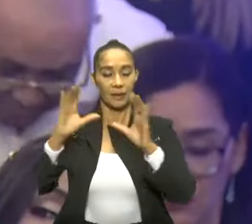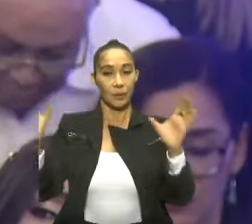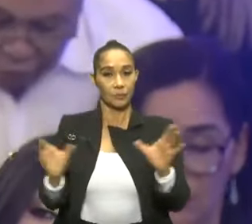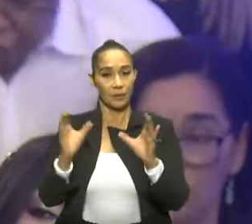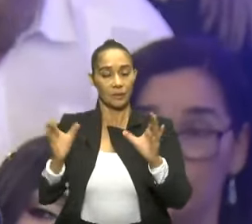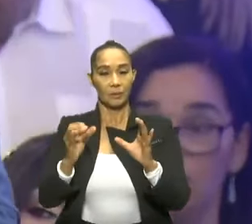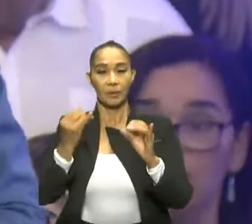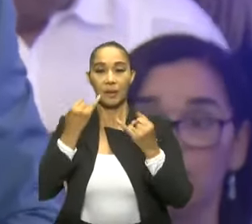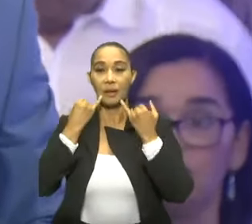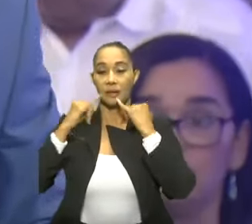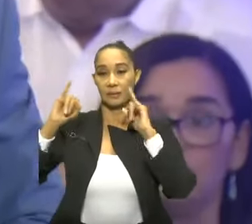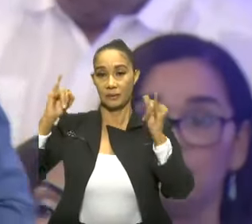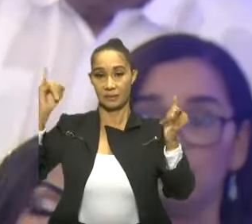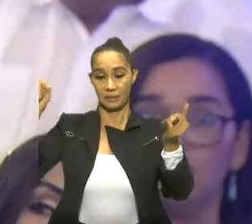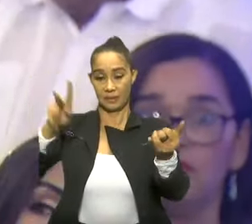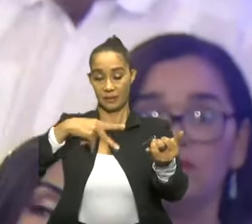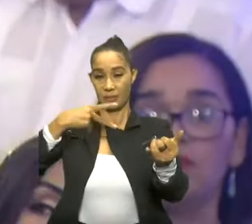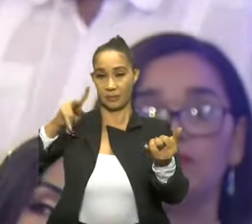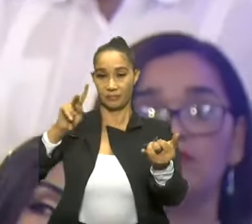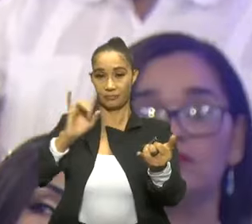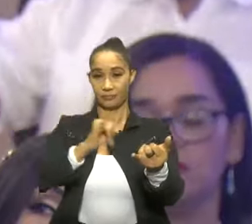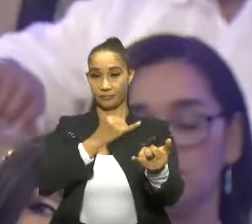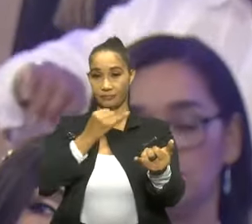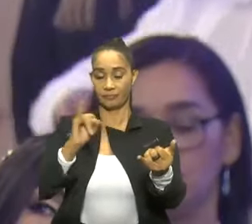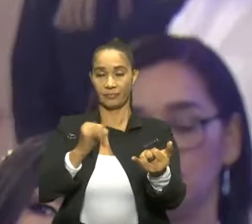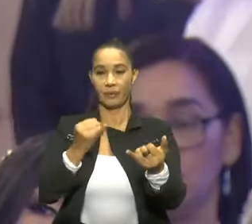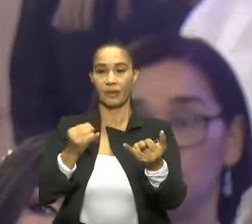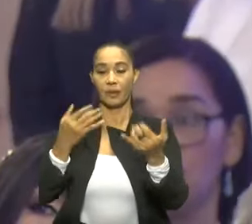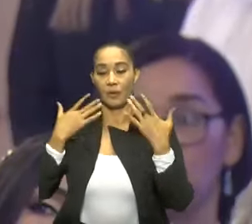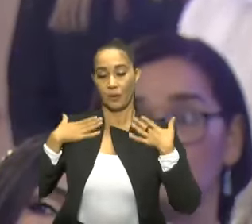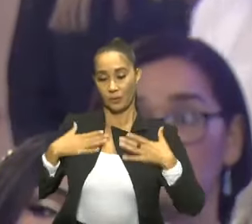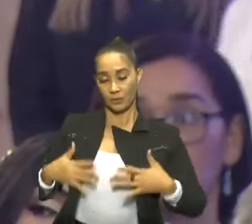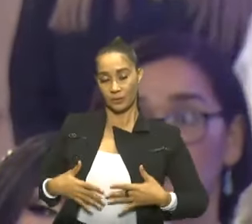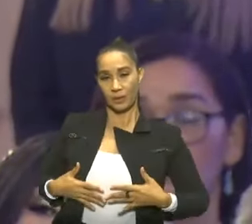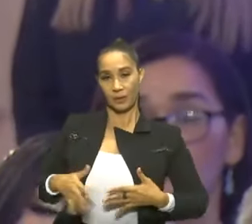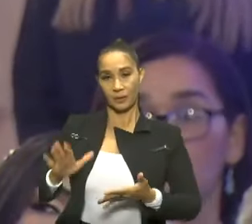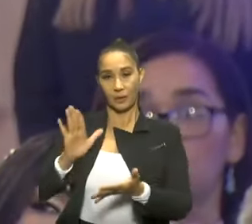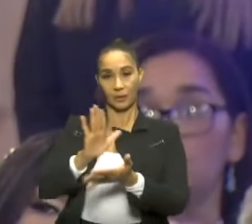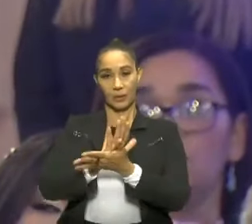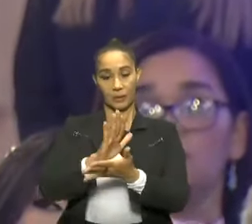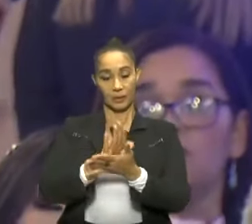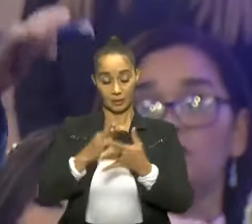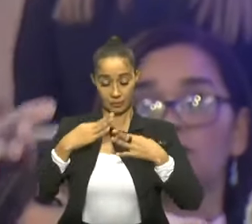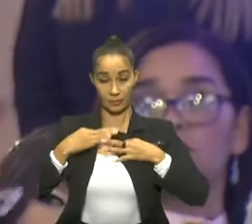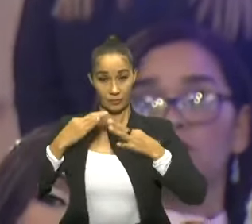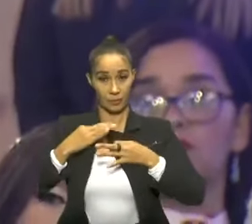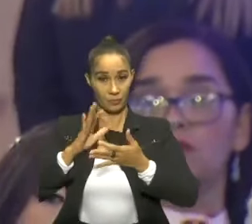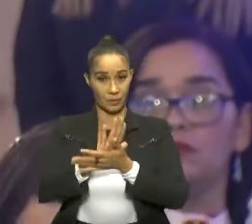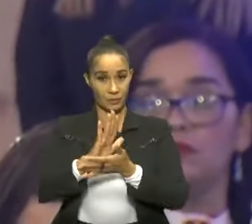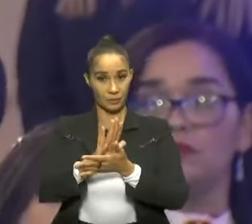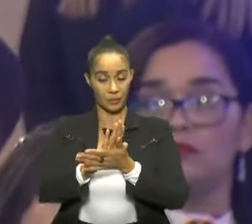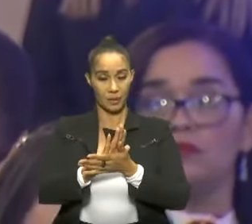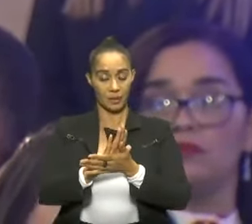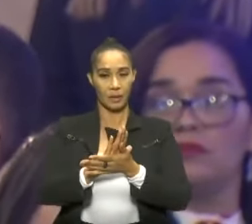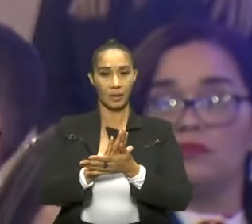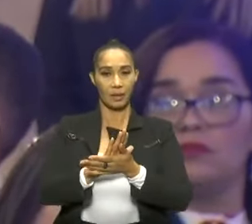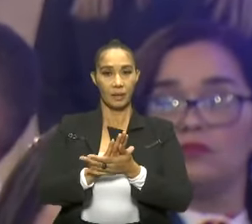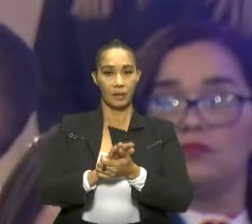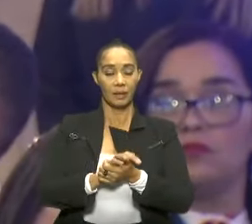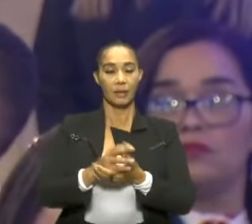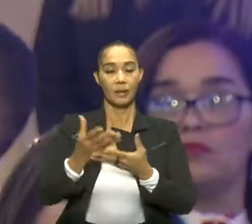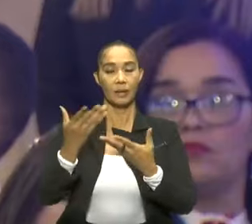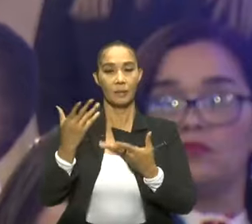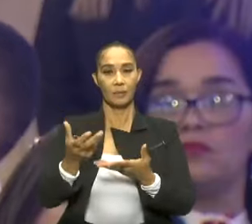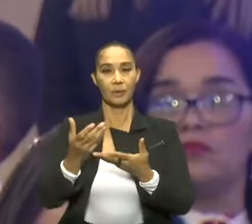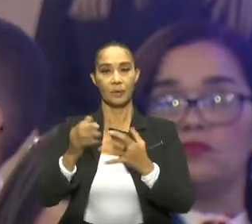evento artístico donde fue utilizado el uniforme escolar, uniforme este que le costó tanto trabajo